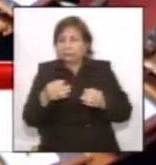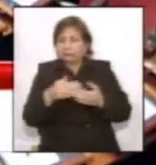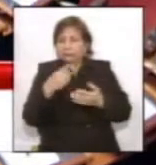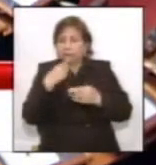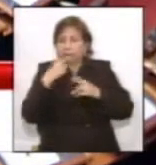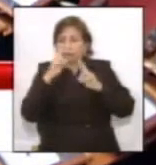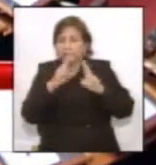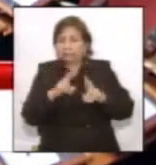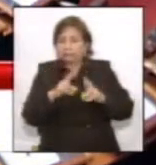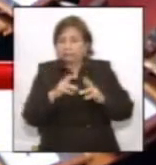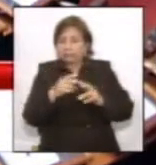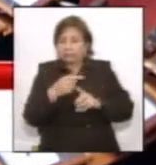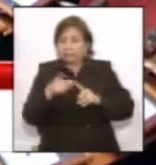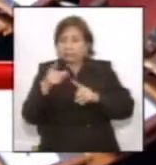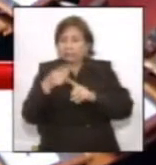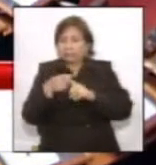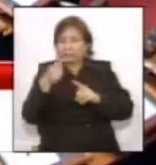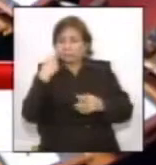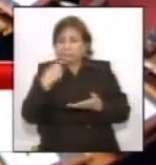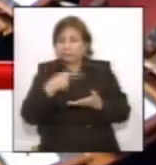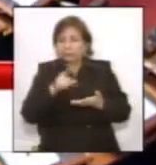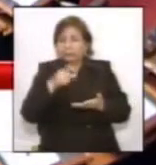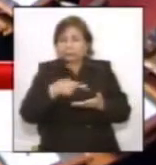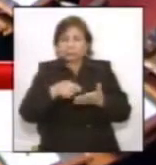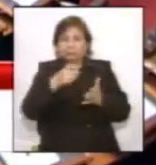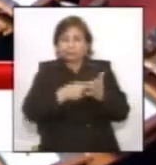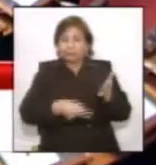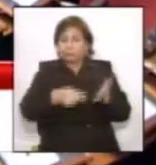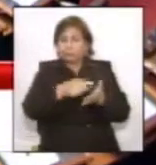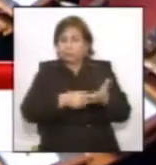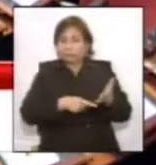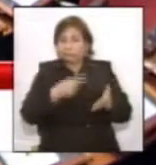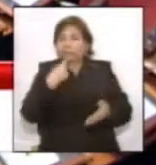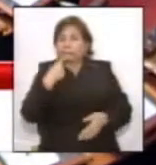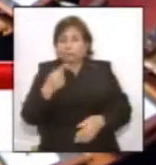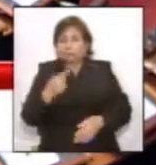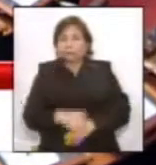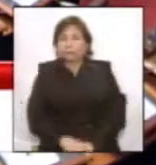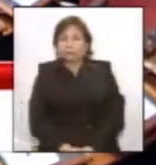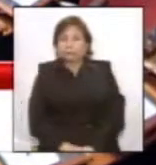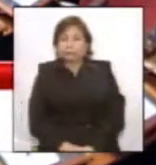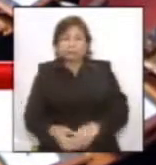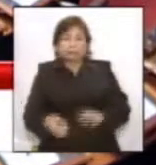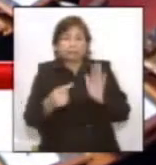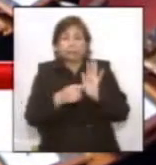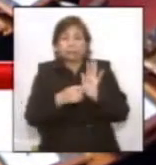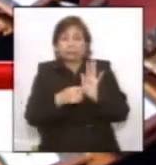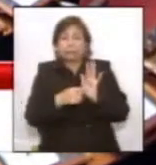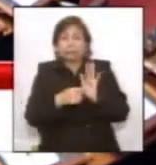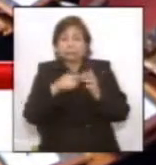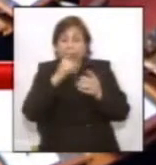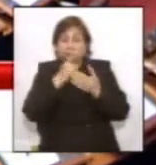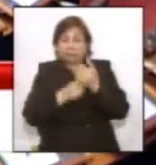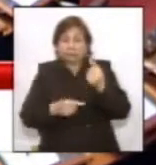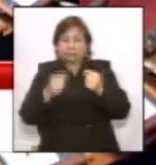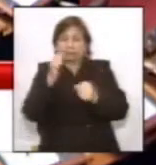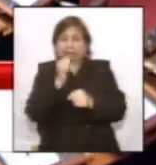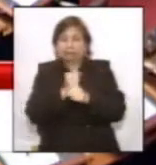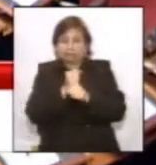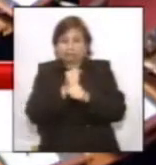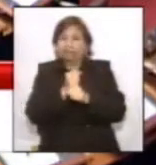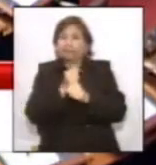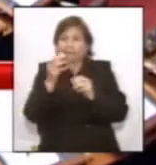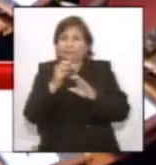podido responder a varias de las observaciones y críticas que se le han hecho. Ella ha señalado que confía en el plan